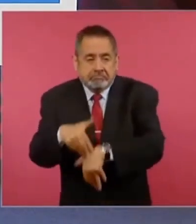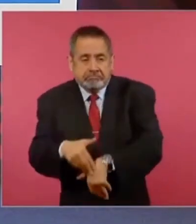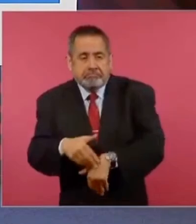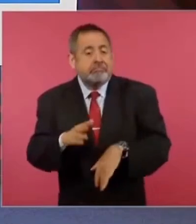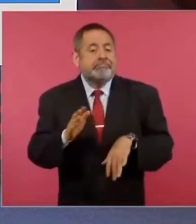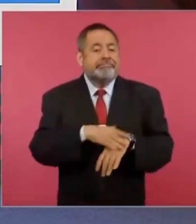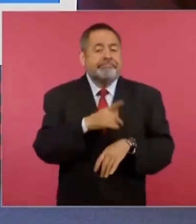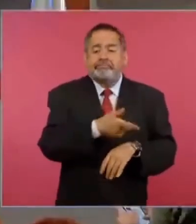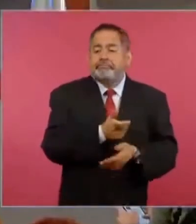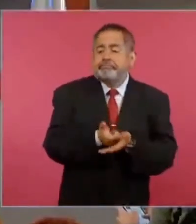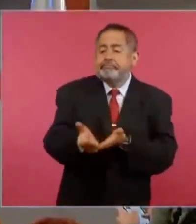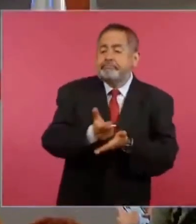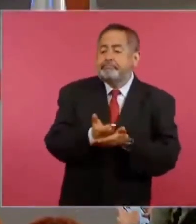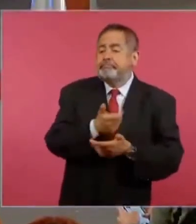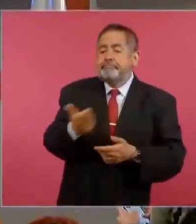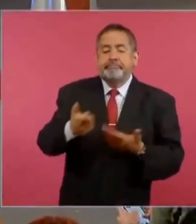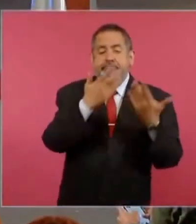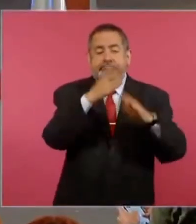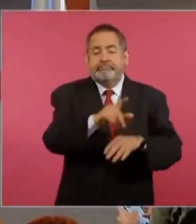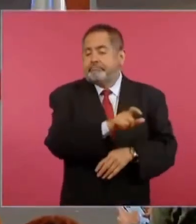¿Cómo